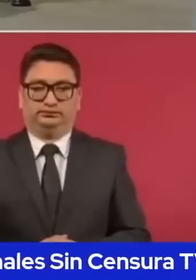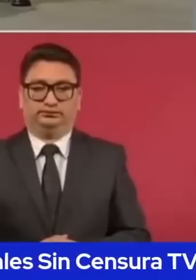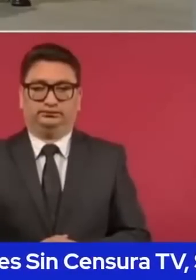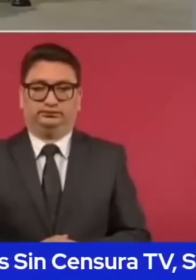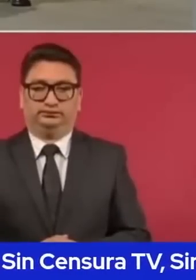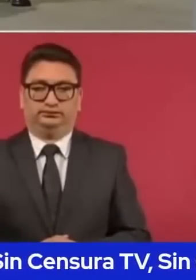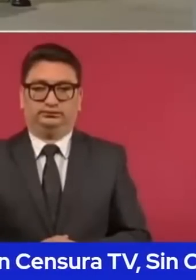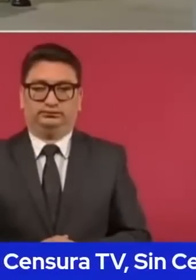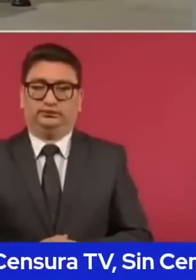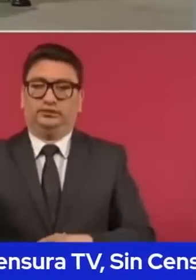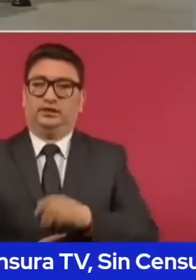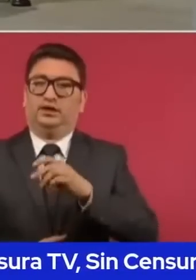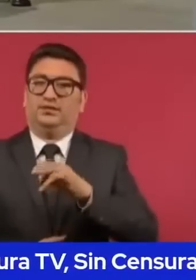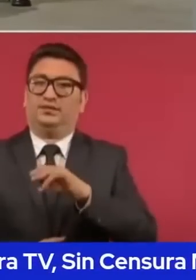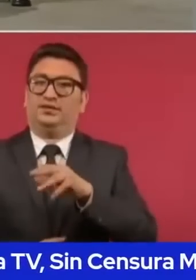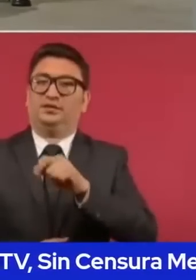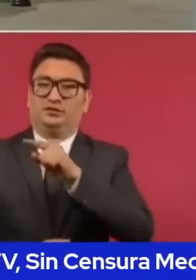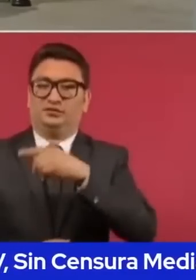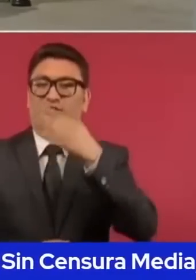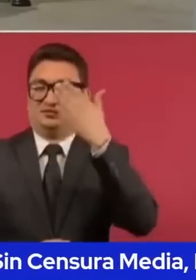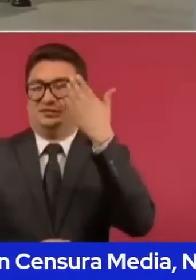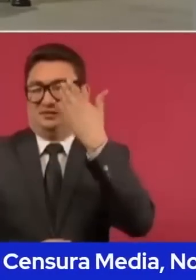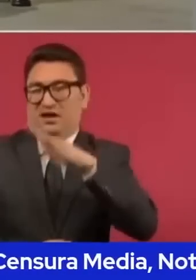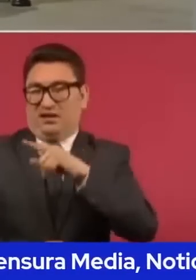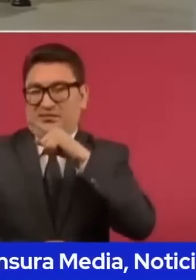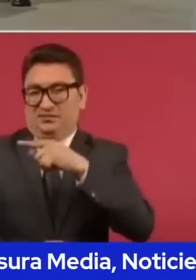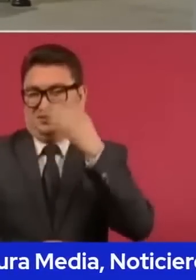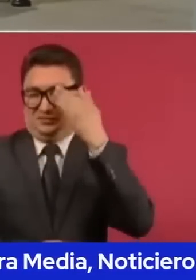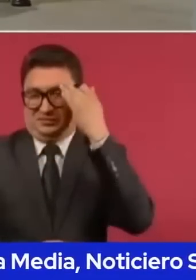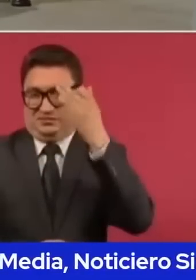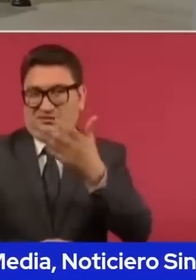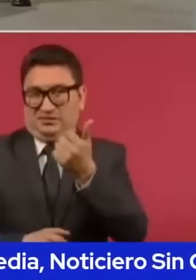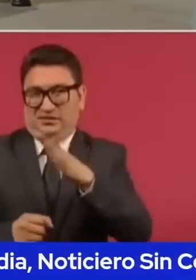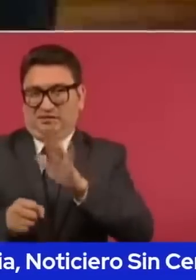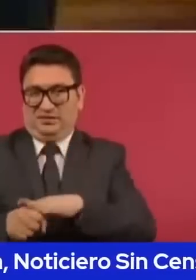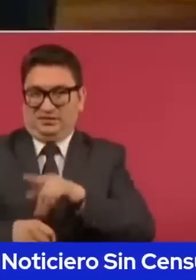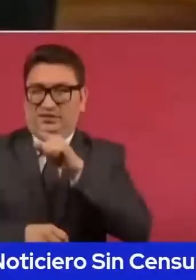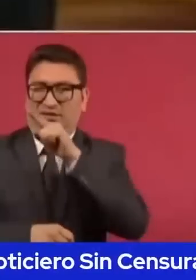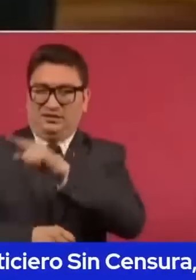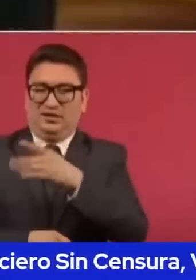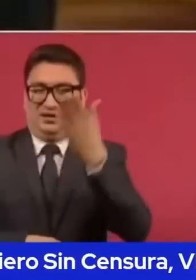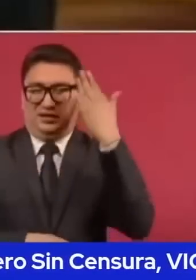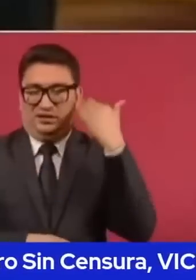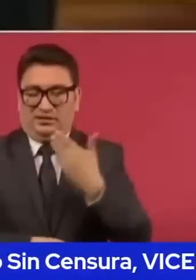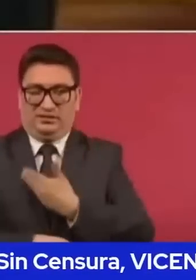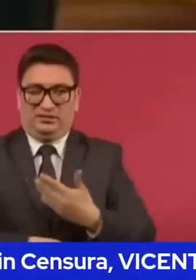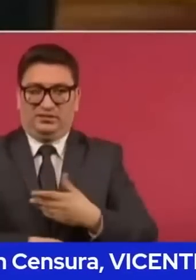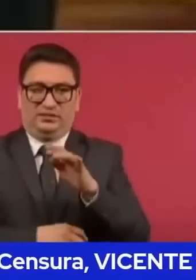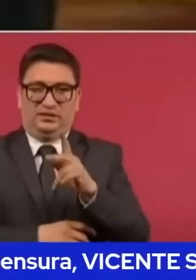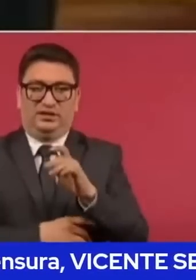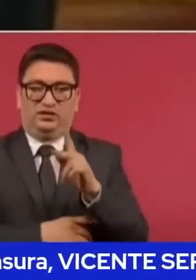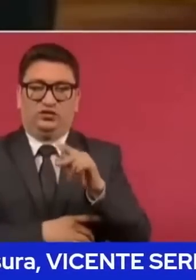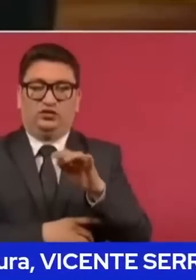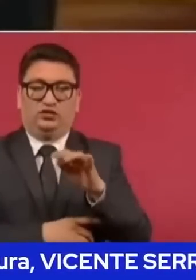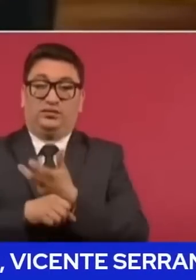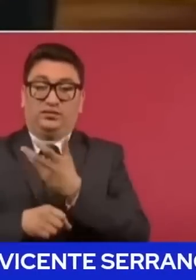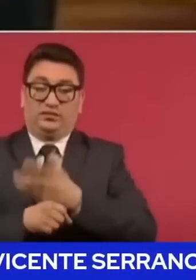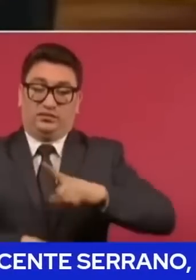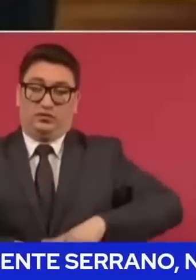Ana María, como tú bien sabes, por tu tiempo en la administración Clinton y antes trabajando con el gobierno